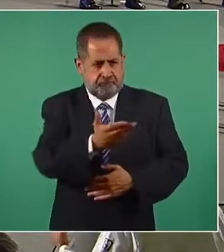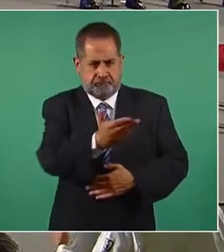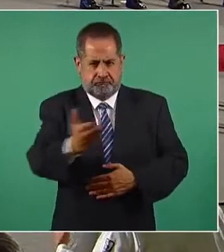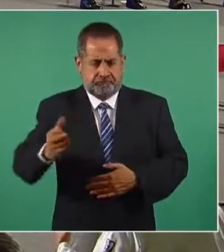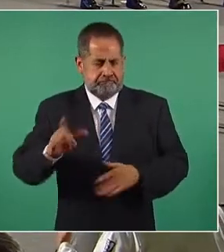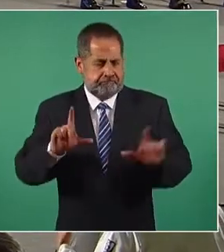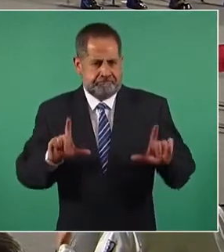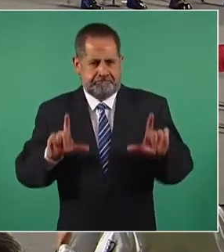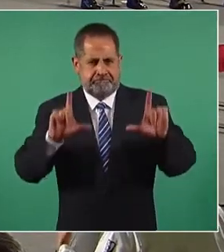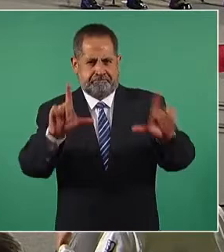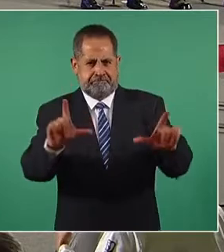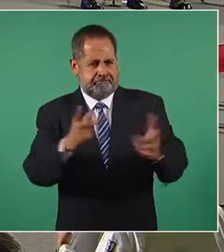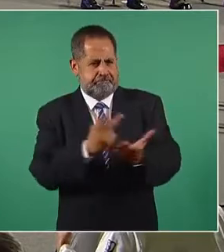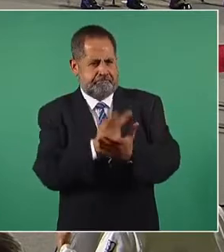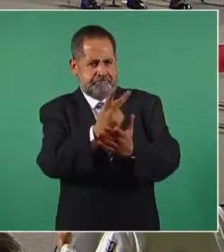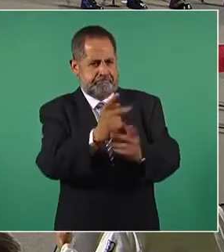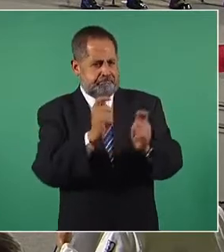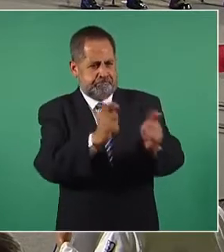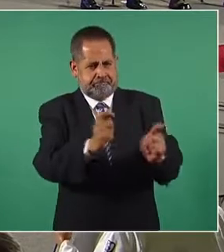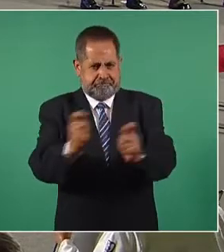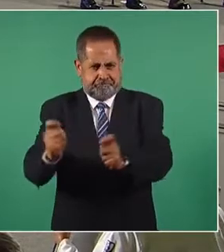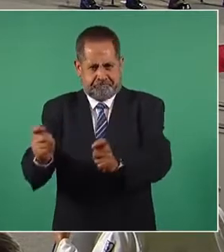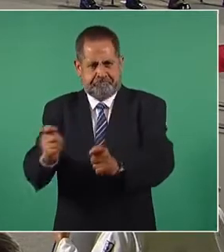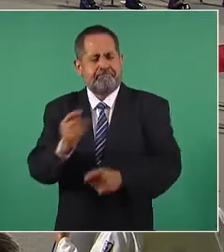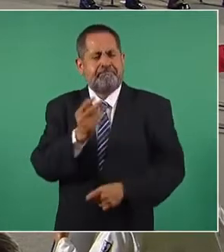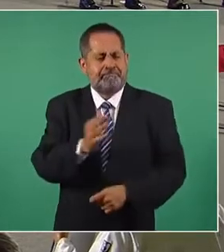sido condecorados.